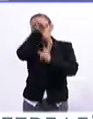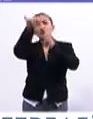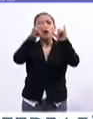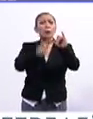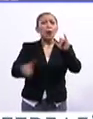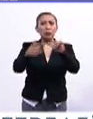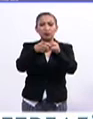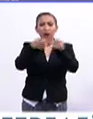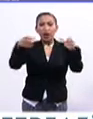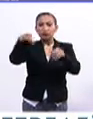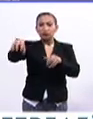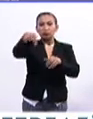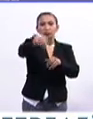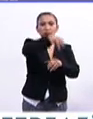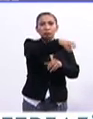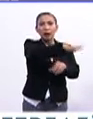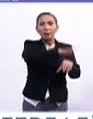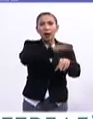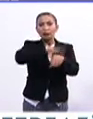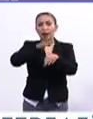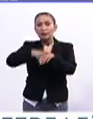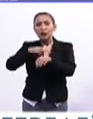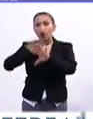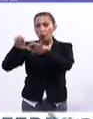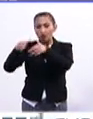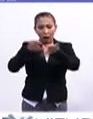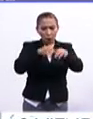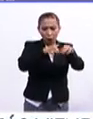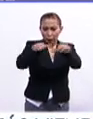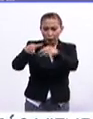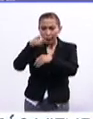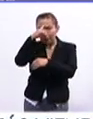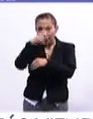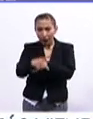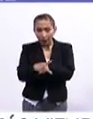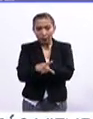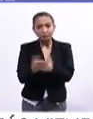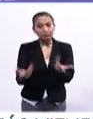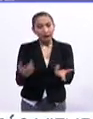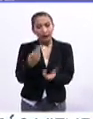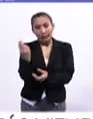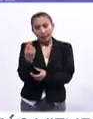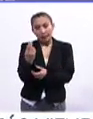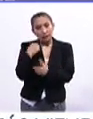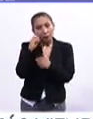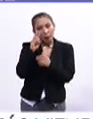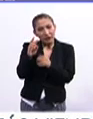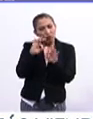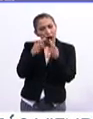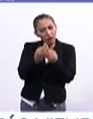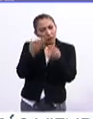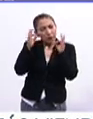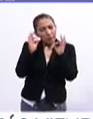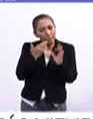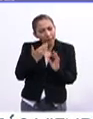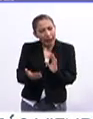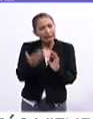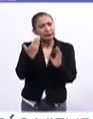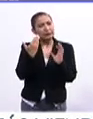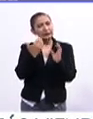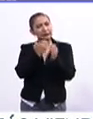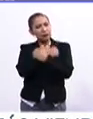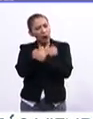que se están multiplicando, o sea, cada vez son más las pequeñas comunidades en México. Entonces sí tenemos que tener un modelo efectivo,